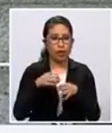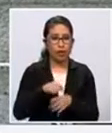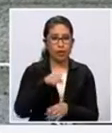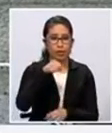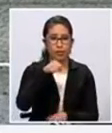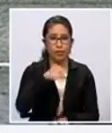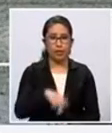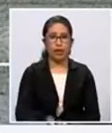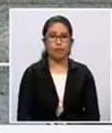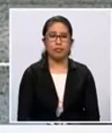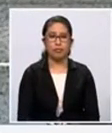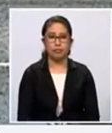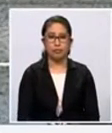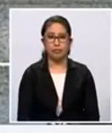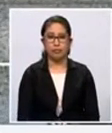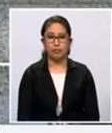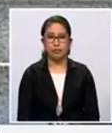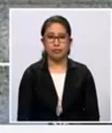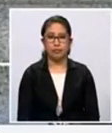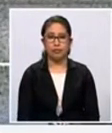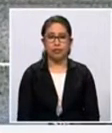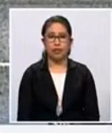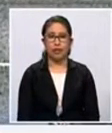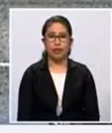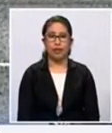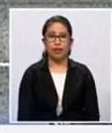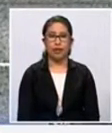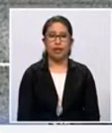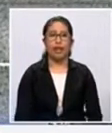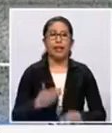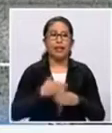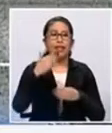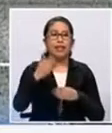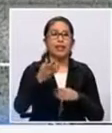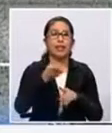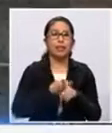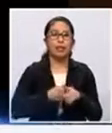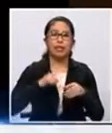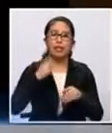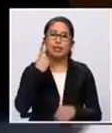vamos a empezar a pagar a partir del siguiente mes.